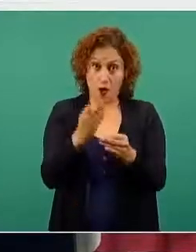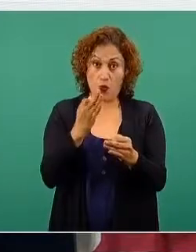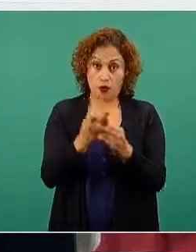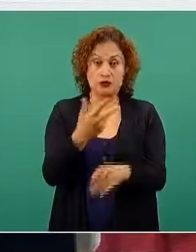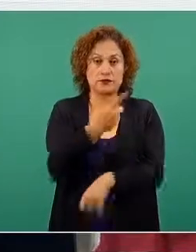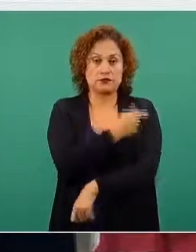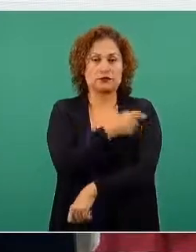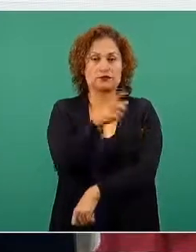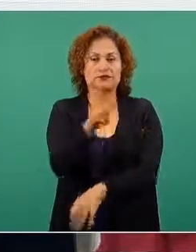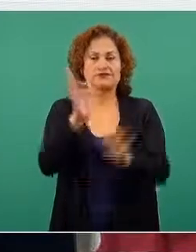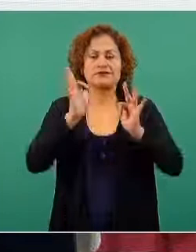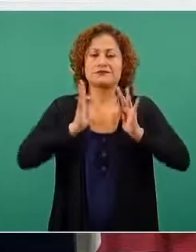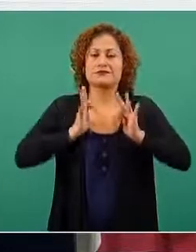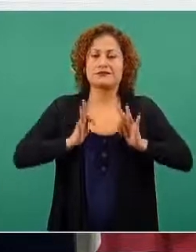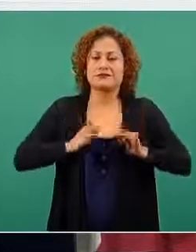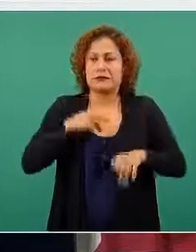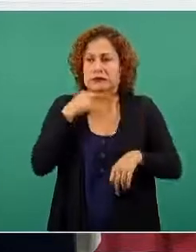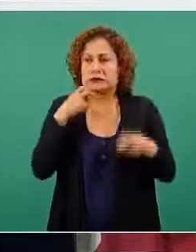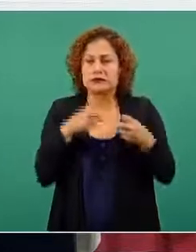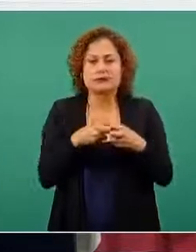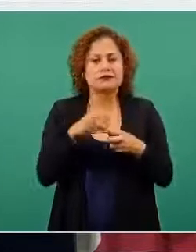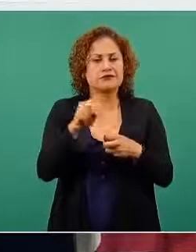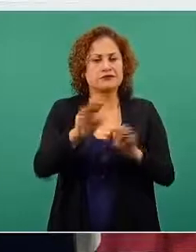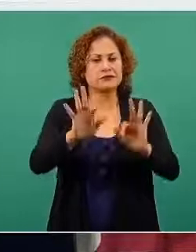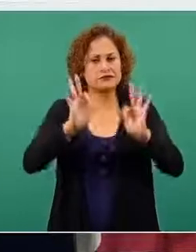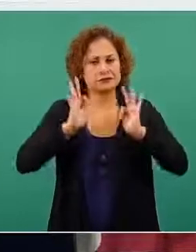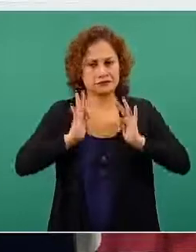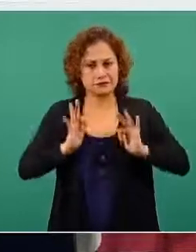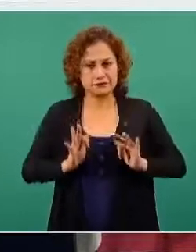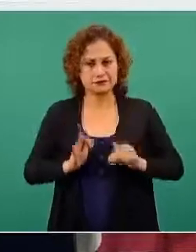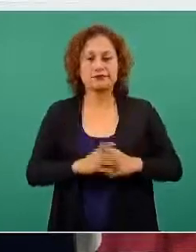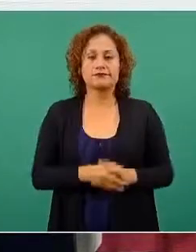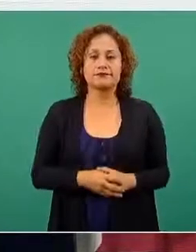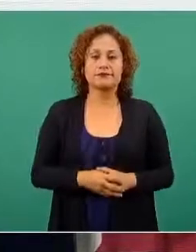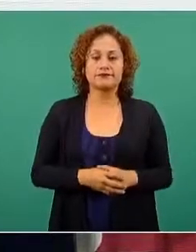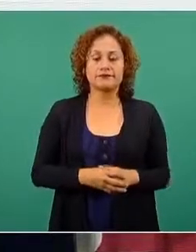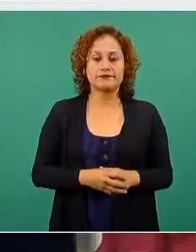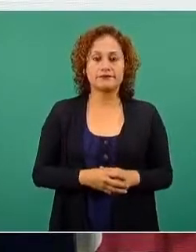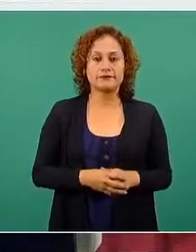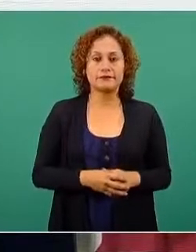no angustiarse. Hay vacuna para todas las personas. La siguiente.